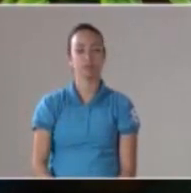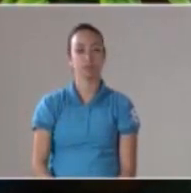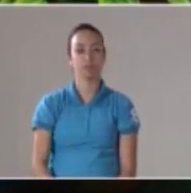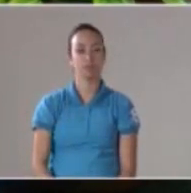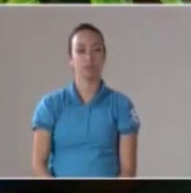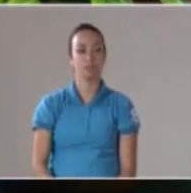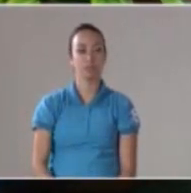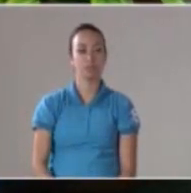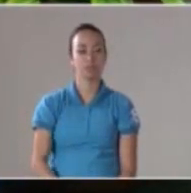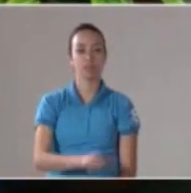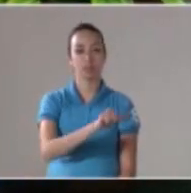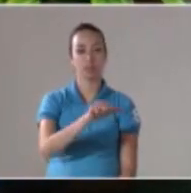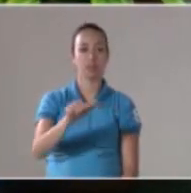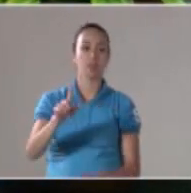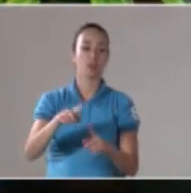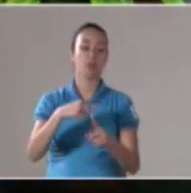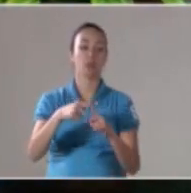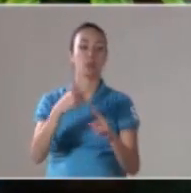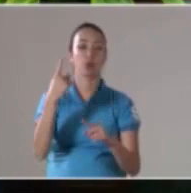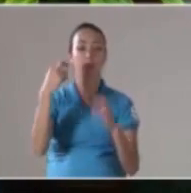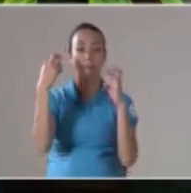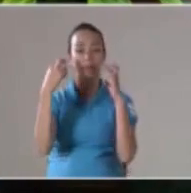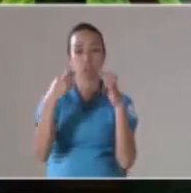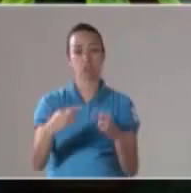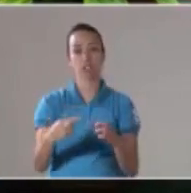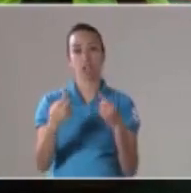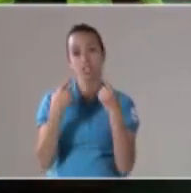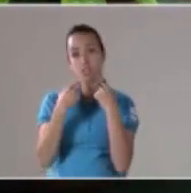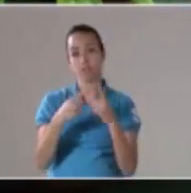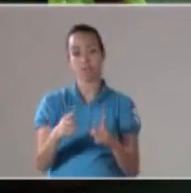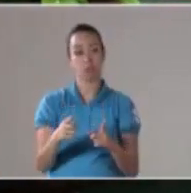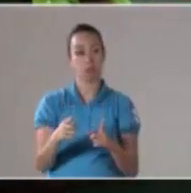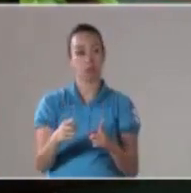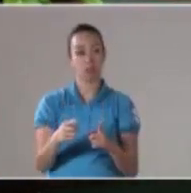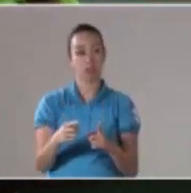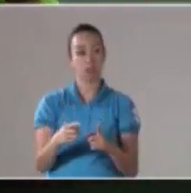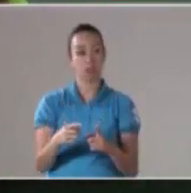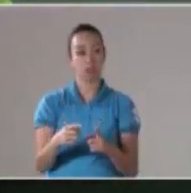sus hijos les preguntan cuando, si el apellido es así,